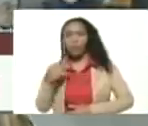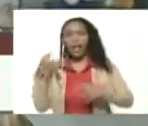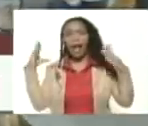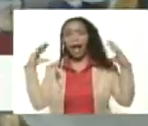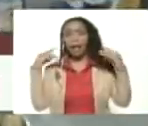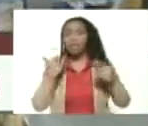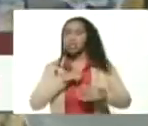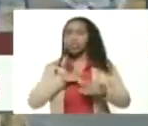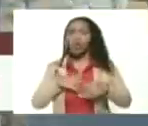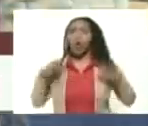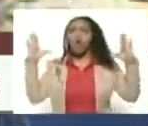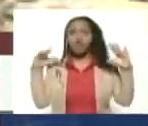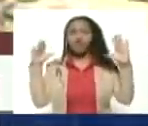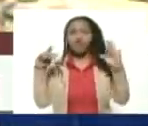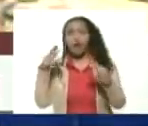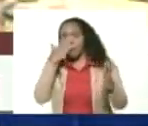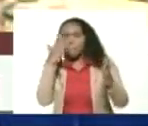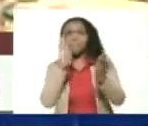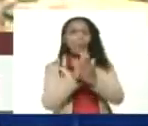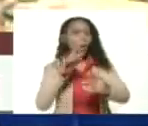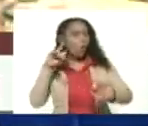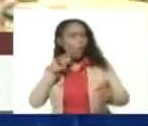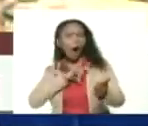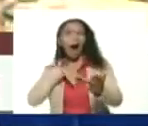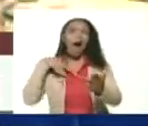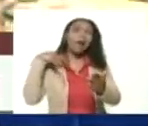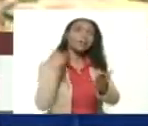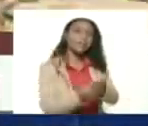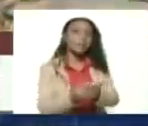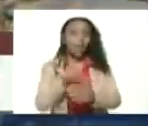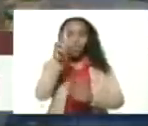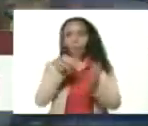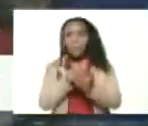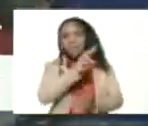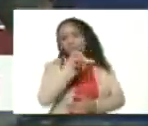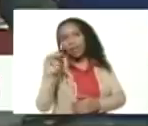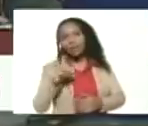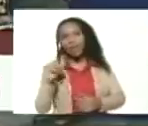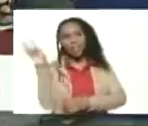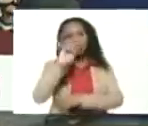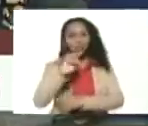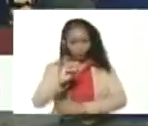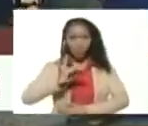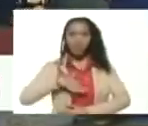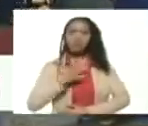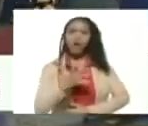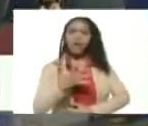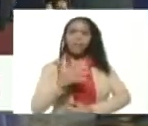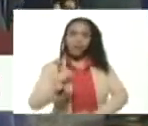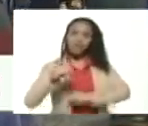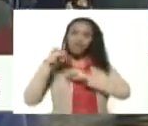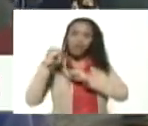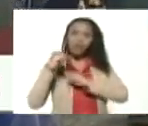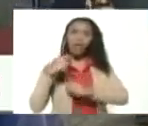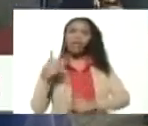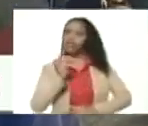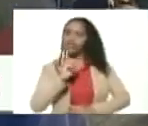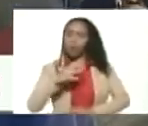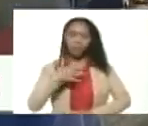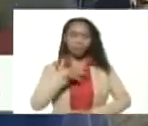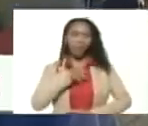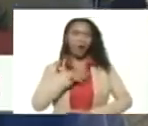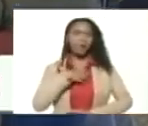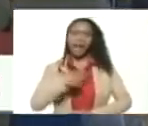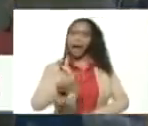volando directo al 2030, volando hacia la Venezuela posible, hacia la Venezuela potencia. No pudieron ni